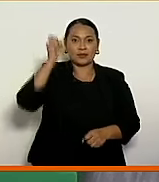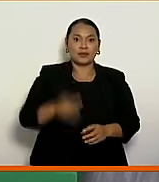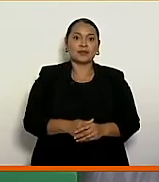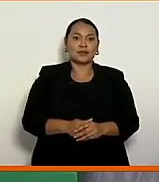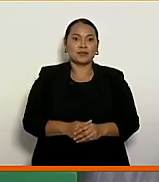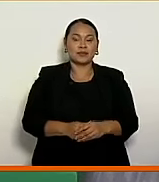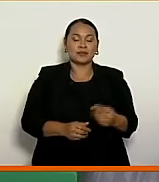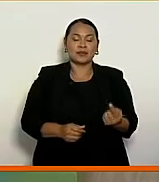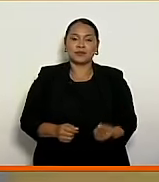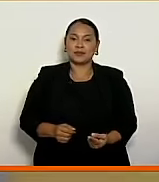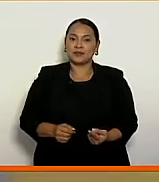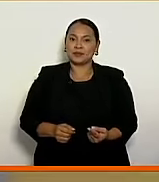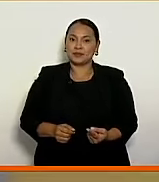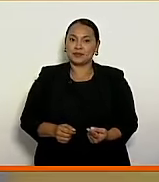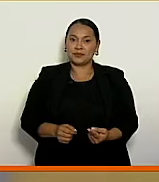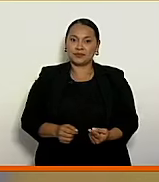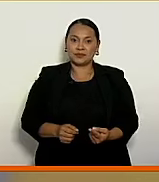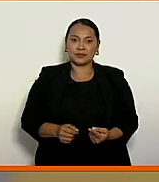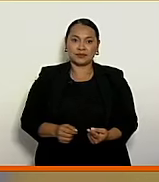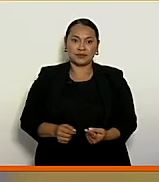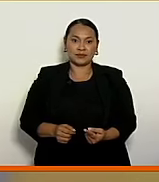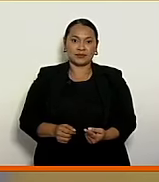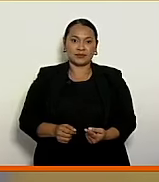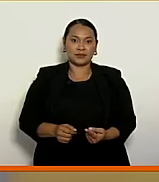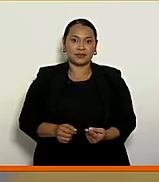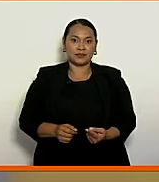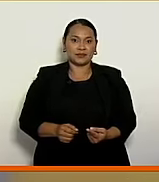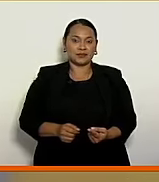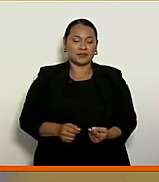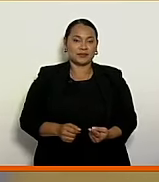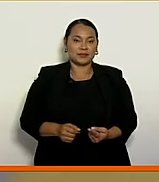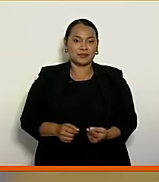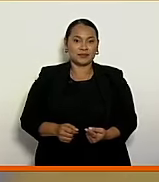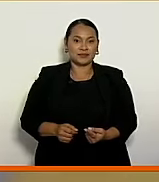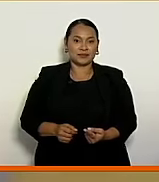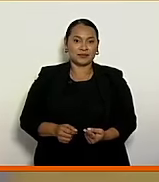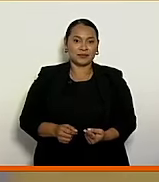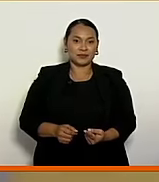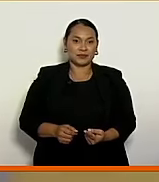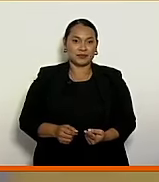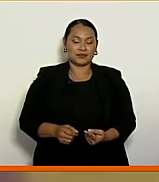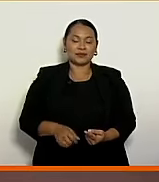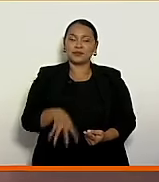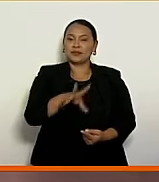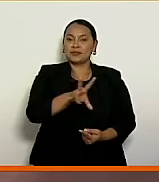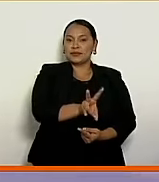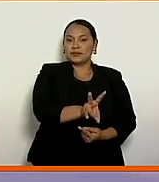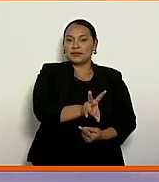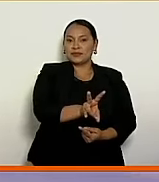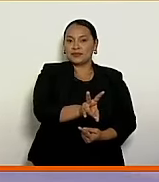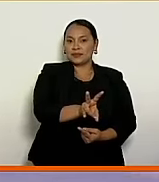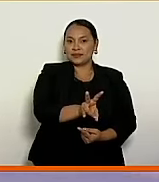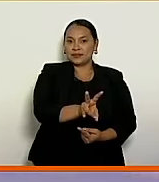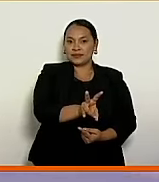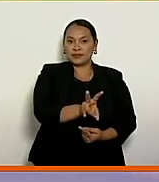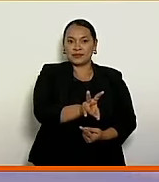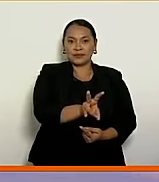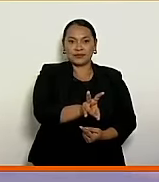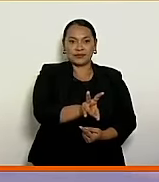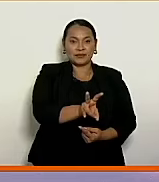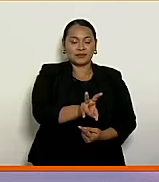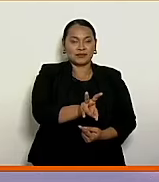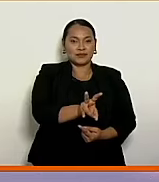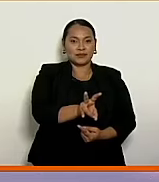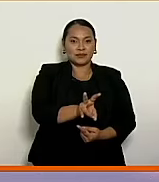dígito ganador en Diaria en esta linda noche. Es suerte. Ese es el 7. Si eres jugador de la línea del 7, el